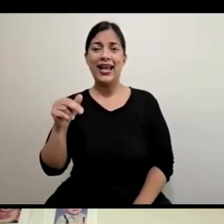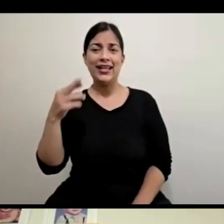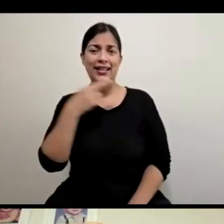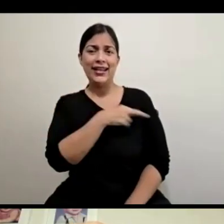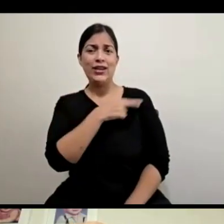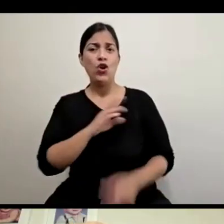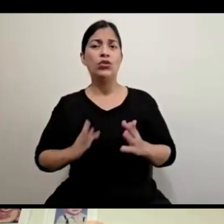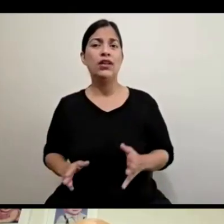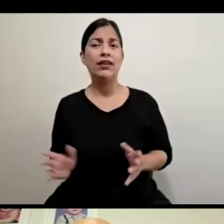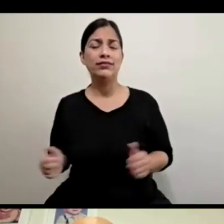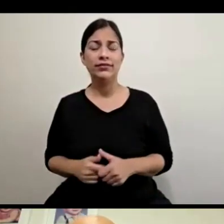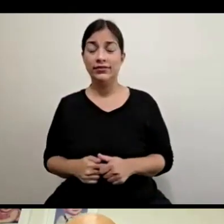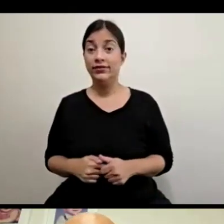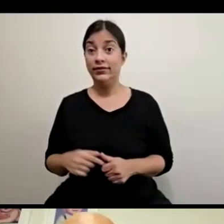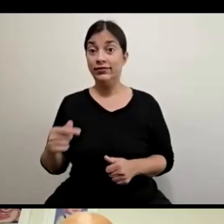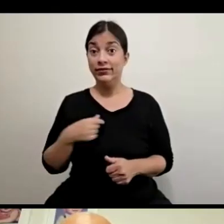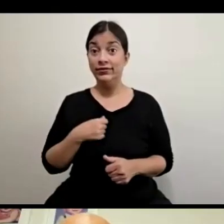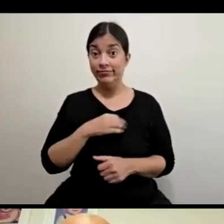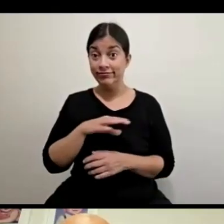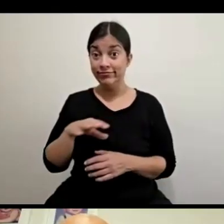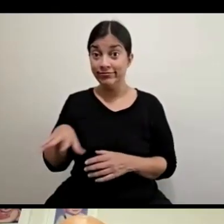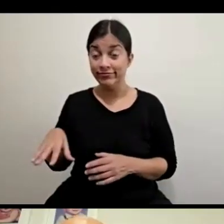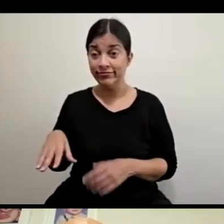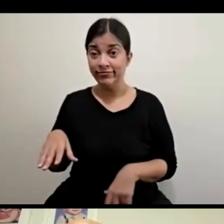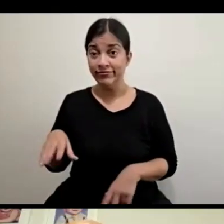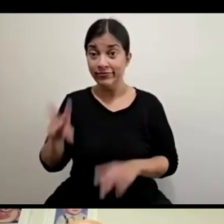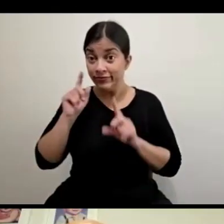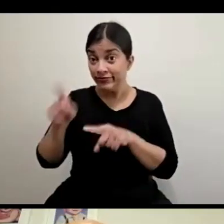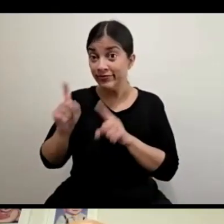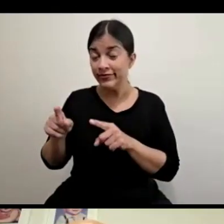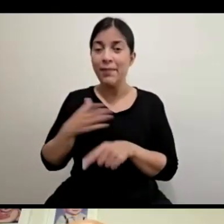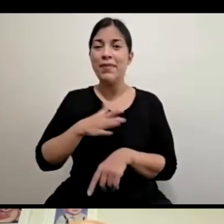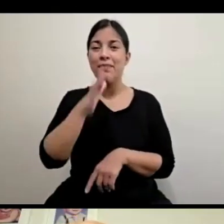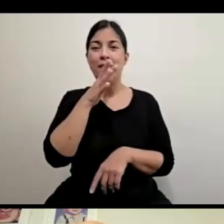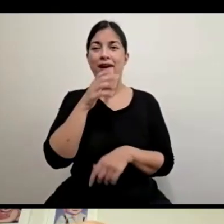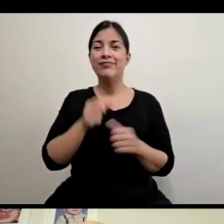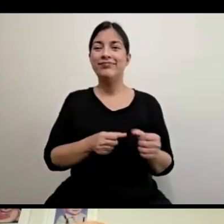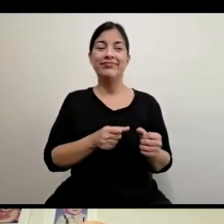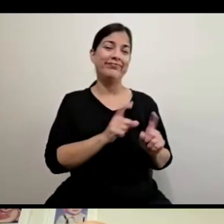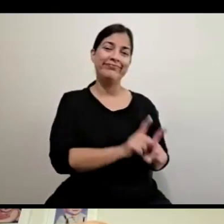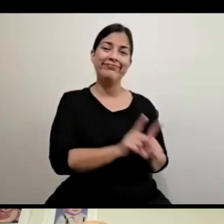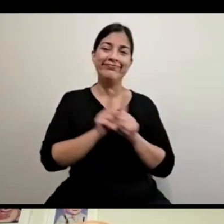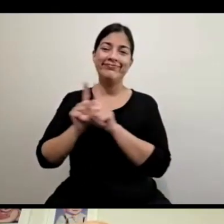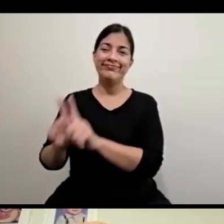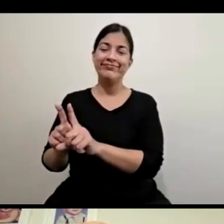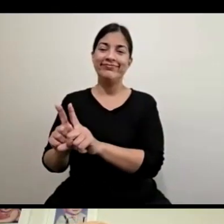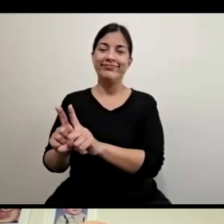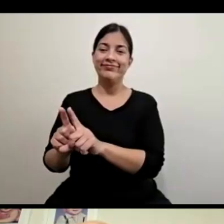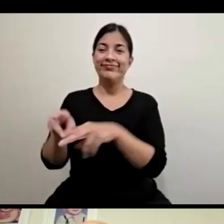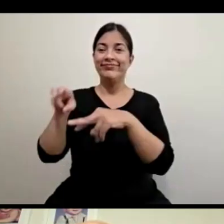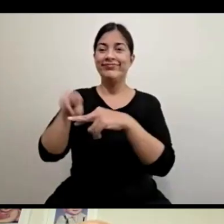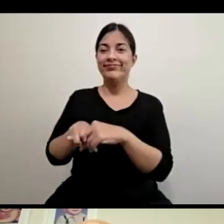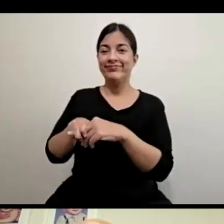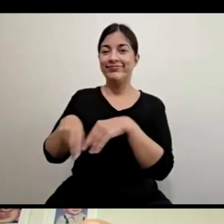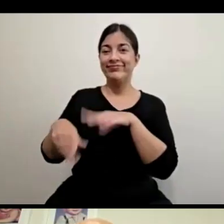allí presente y además mi mamá me llevó a la función y me tenía sentado en el atrio de la